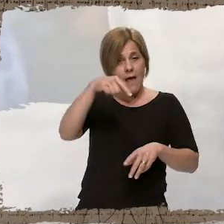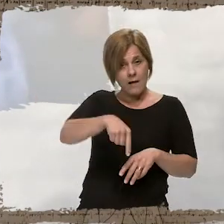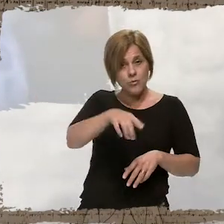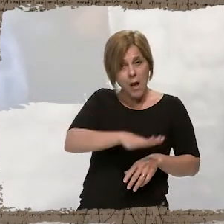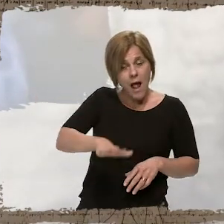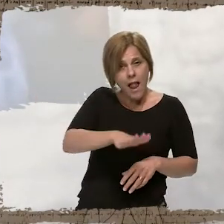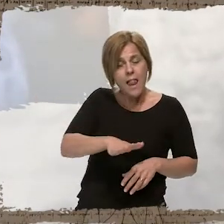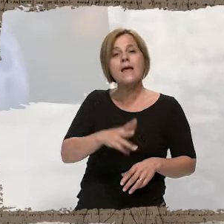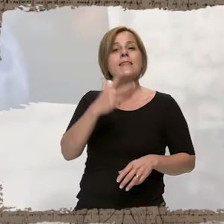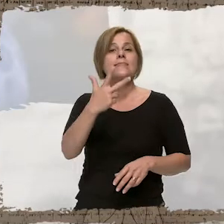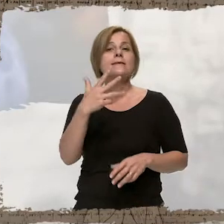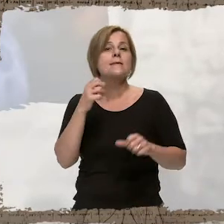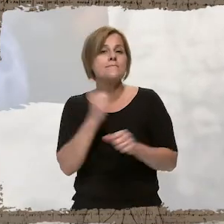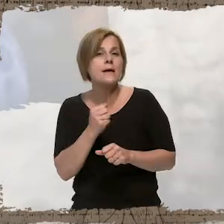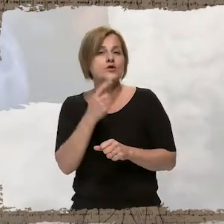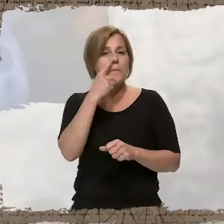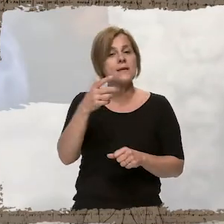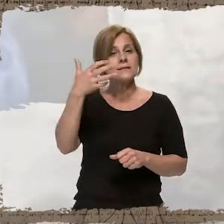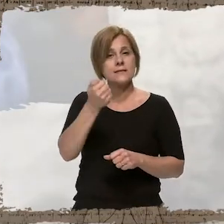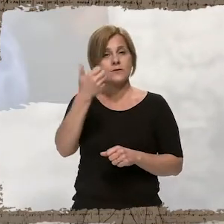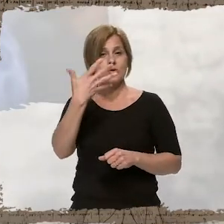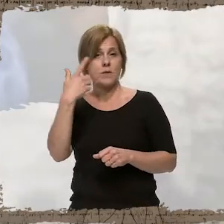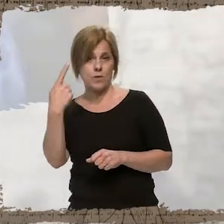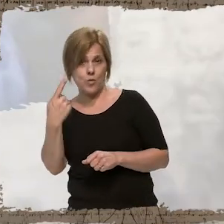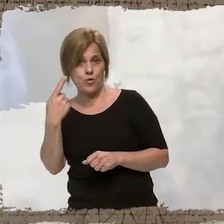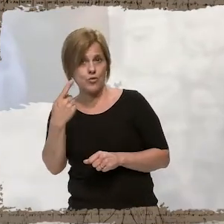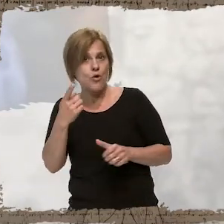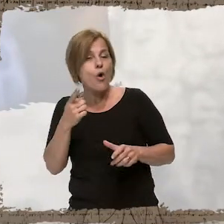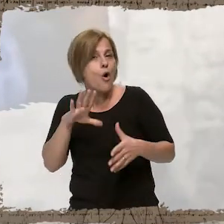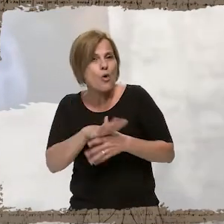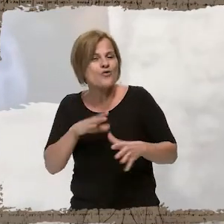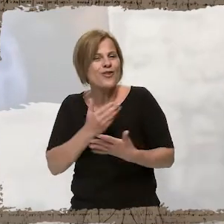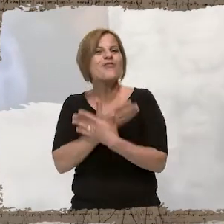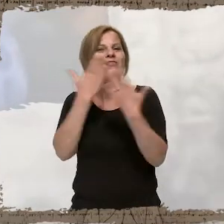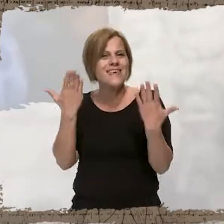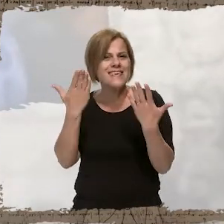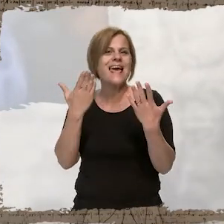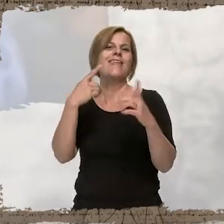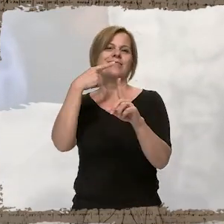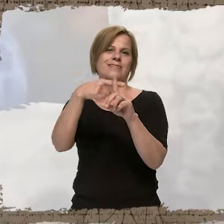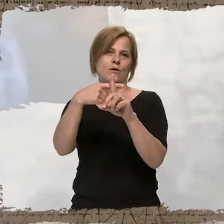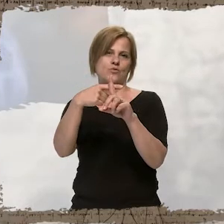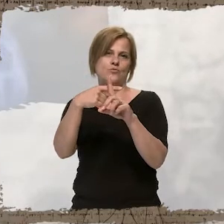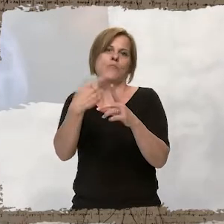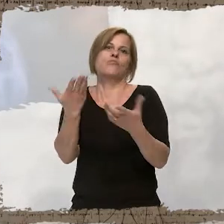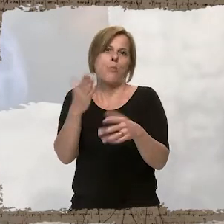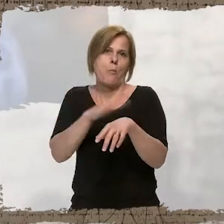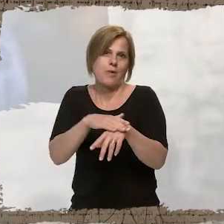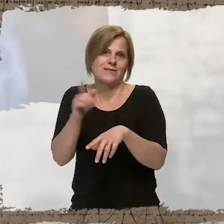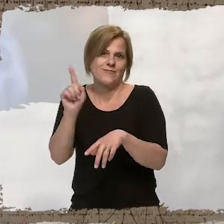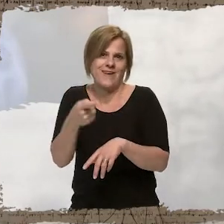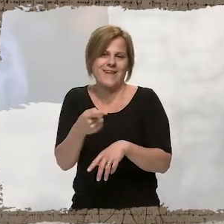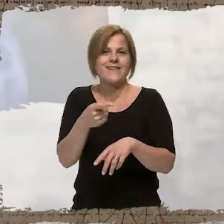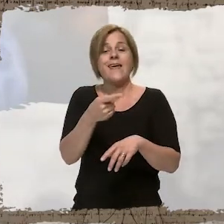su ubicación actual fue el día 3 de mayo de 1651 el 3 de mayo es el día de la santa cruz